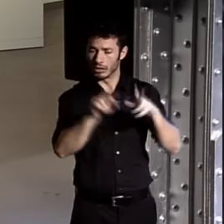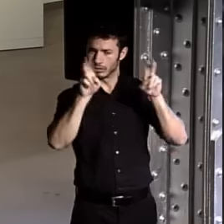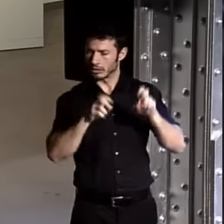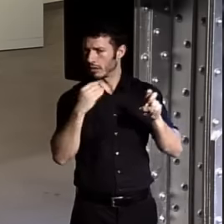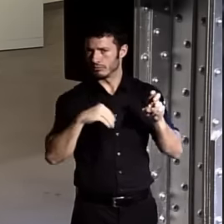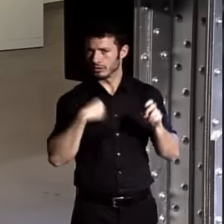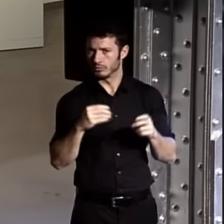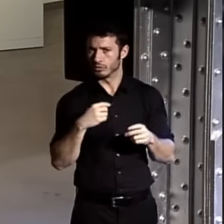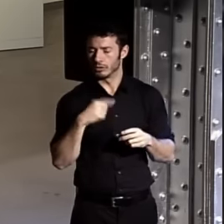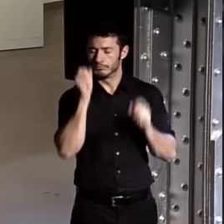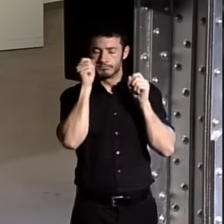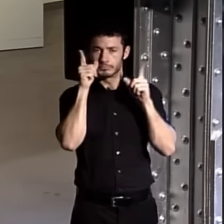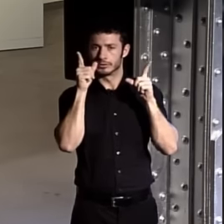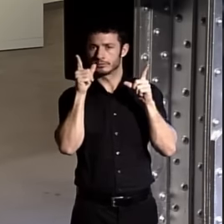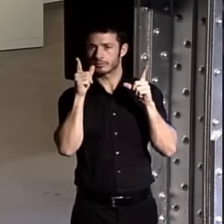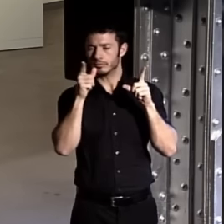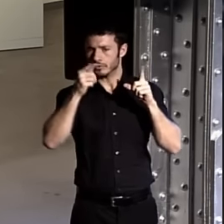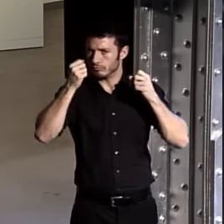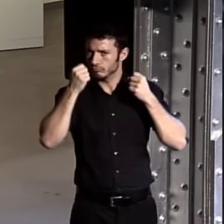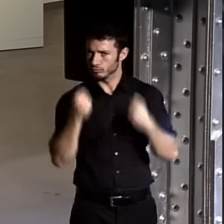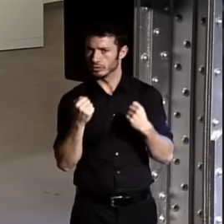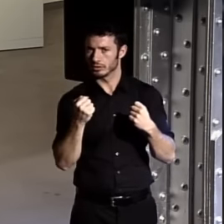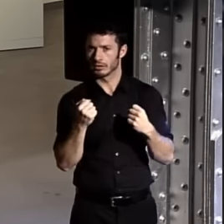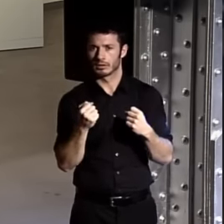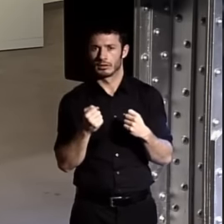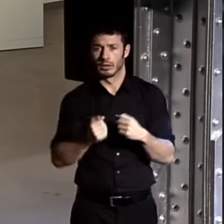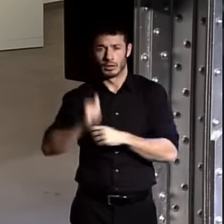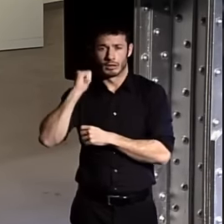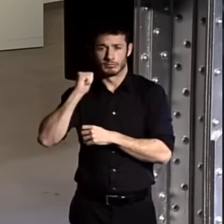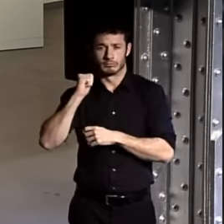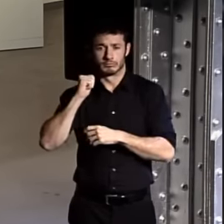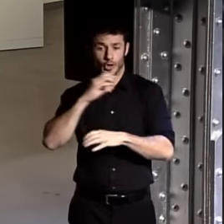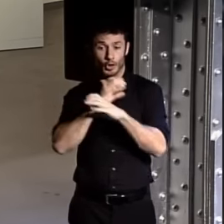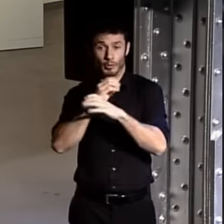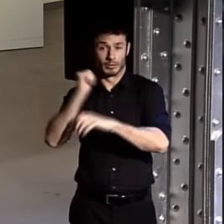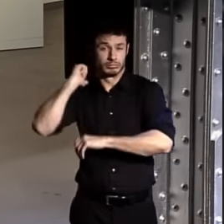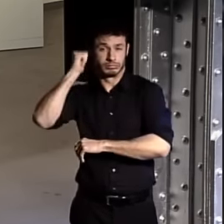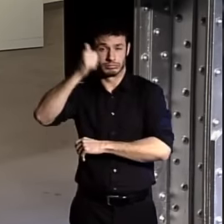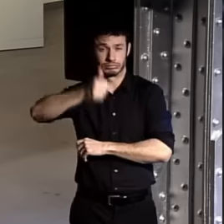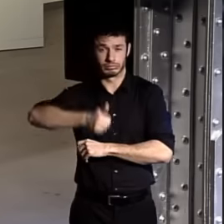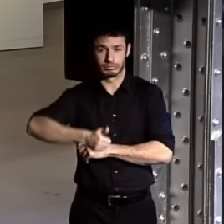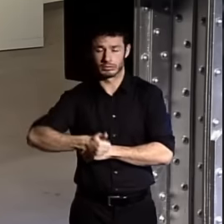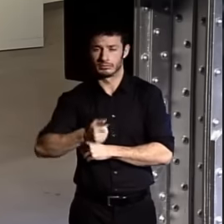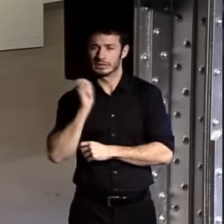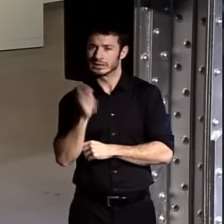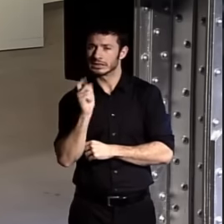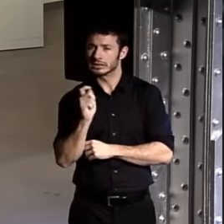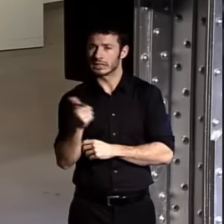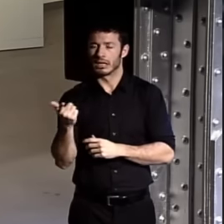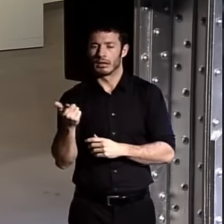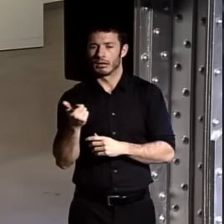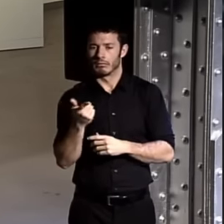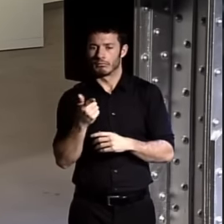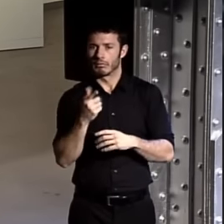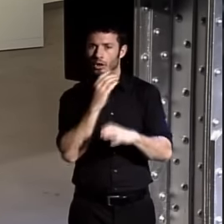digamos tomé la conciencia Grande y fuerte de que desde siempre en la historia del cómic había citas no a en